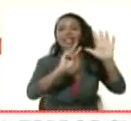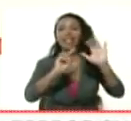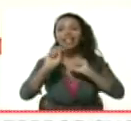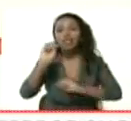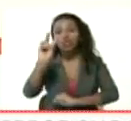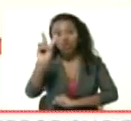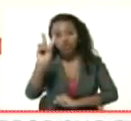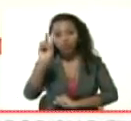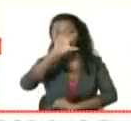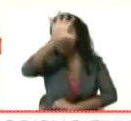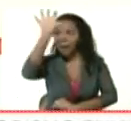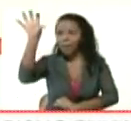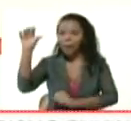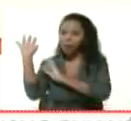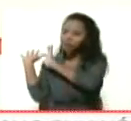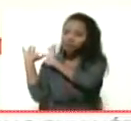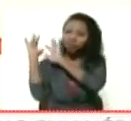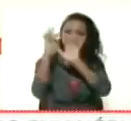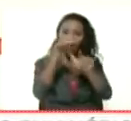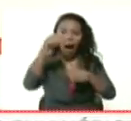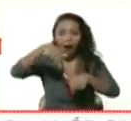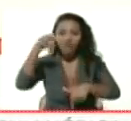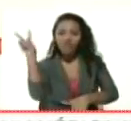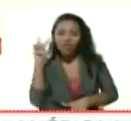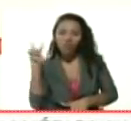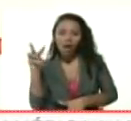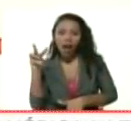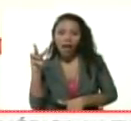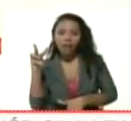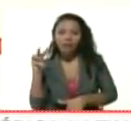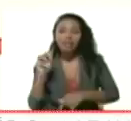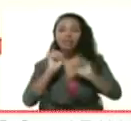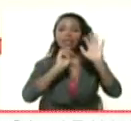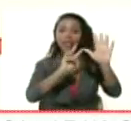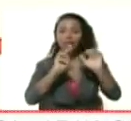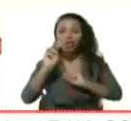72 países vinieron a Venezuela. 72 países,